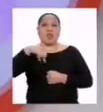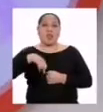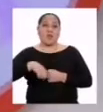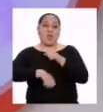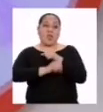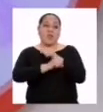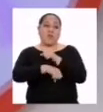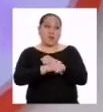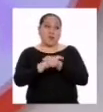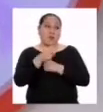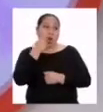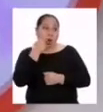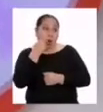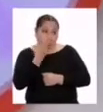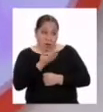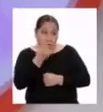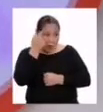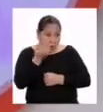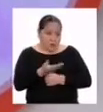crees?